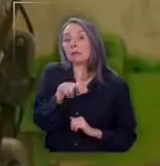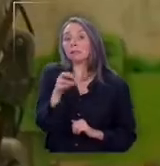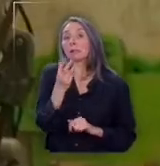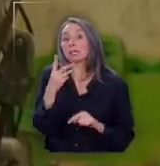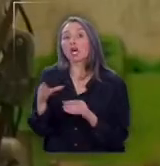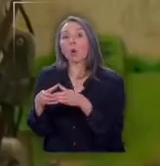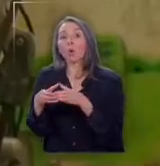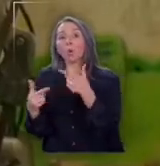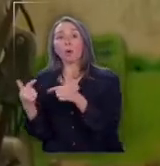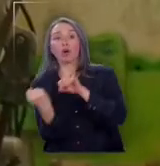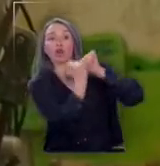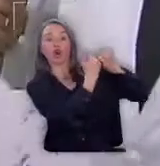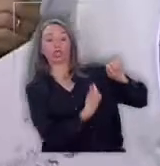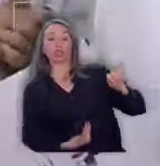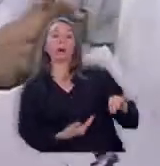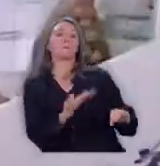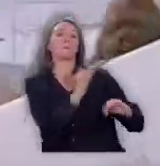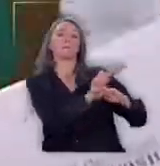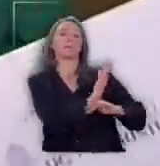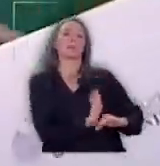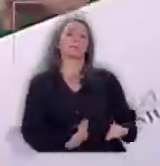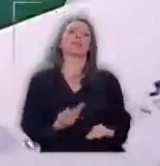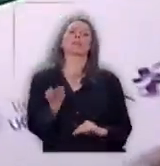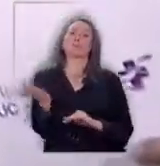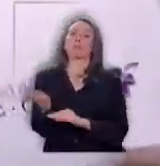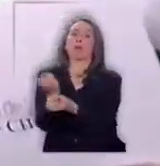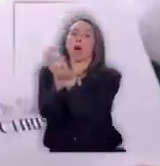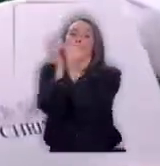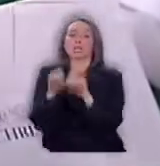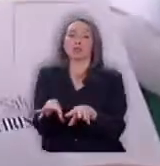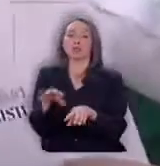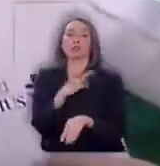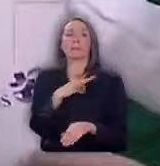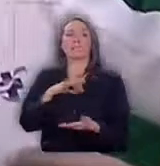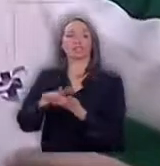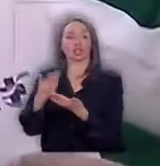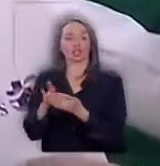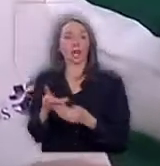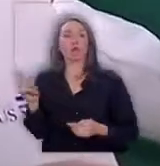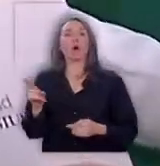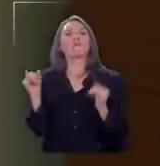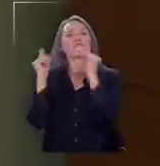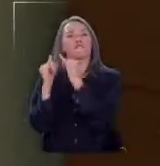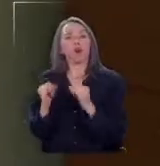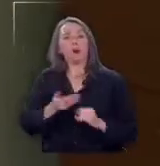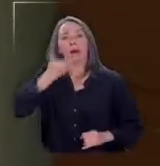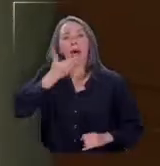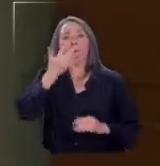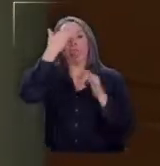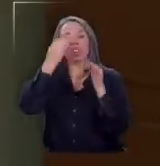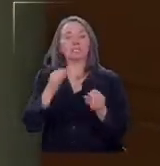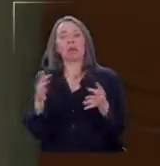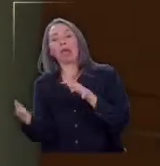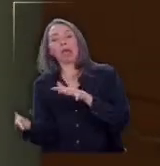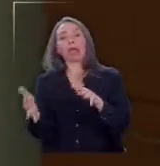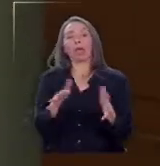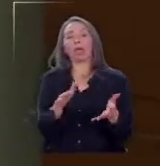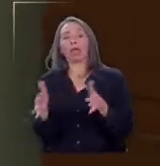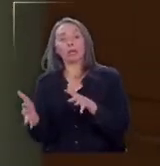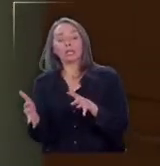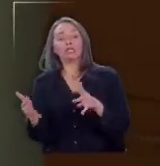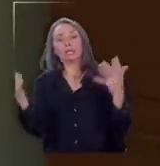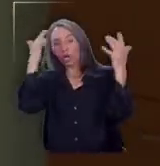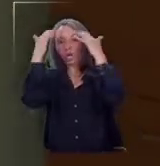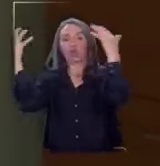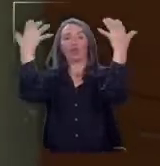partidos de oposición han pedido la renuncia de maalit su Estilo sus declaraciones y varias decisiones erráticas según ellos han provocado